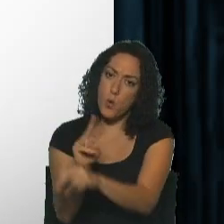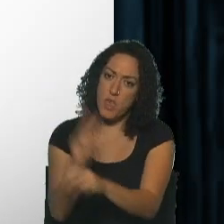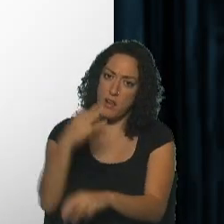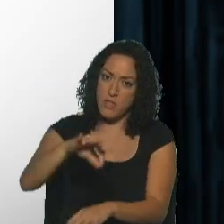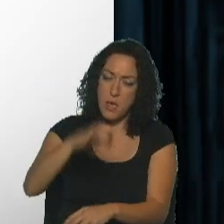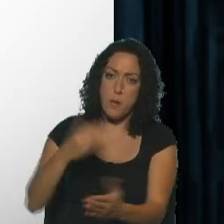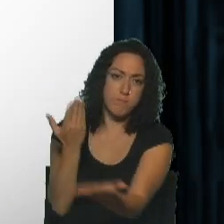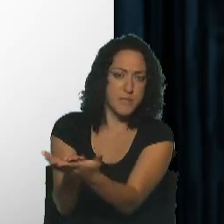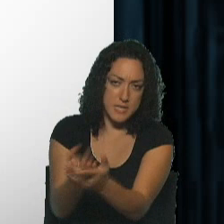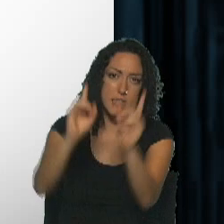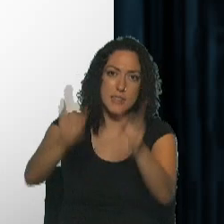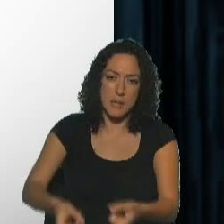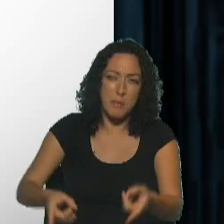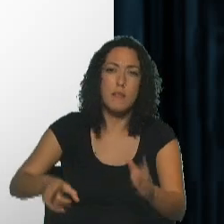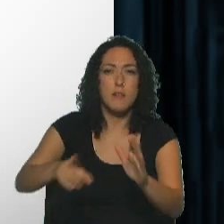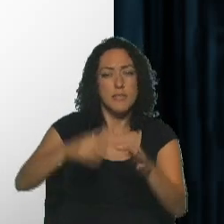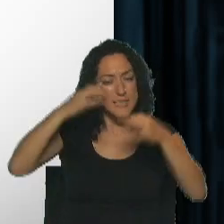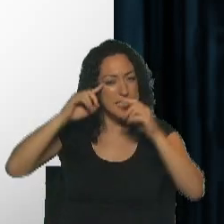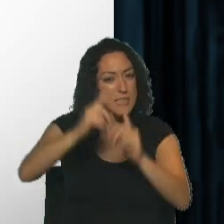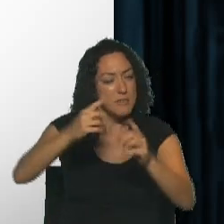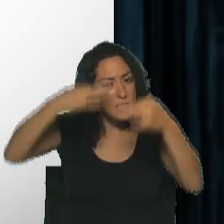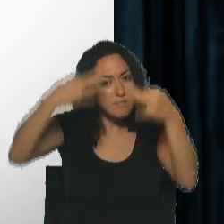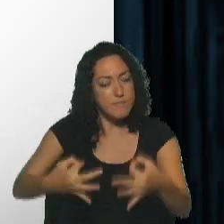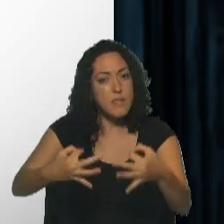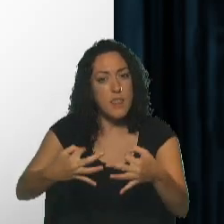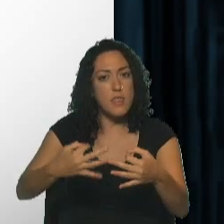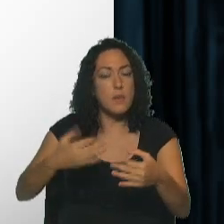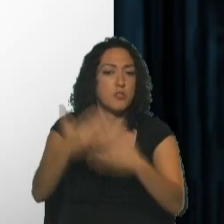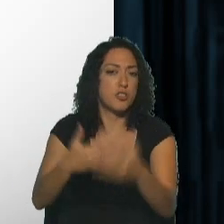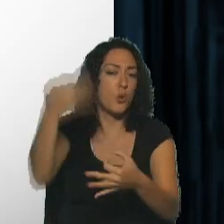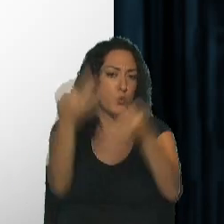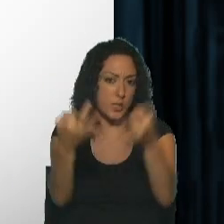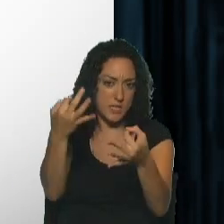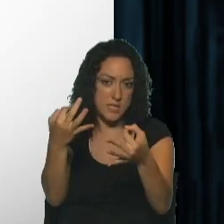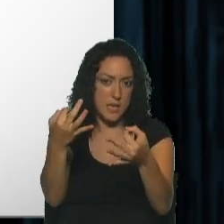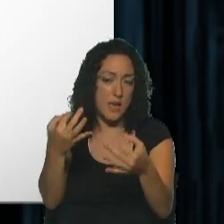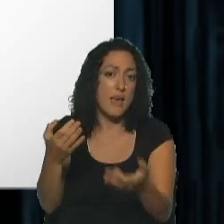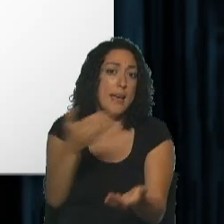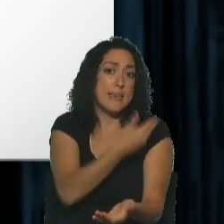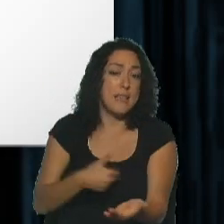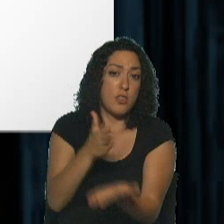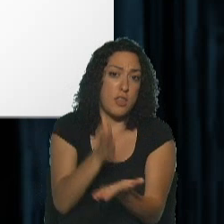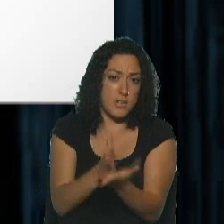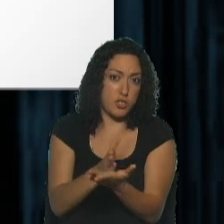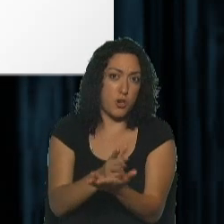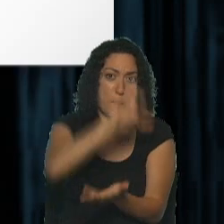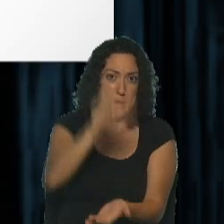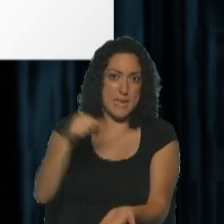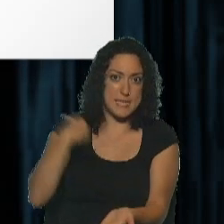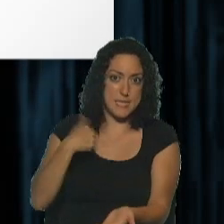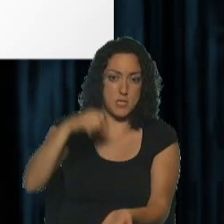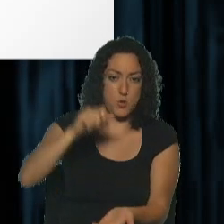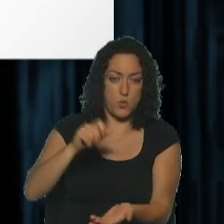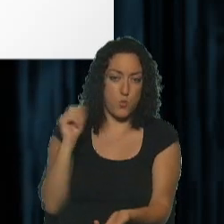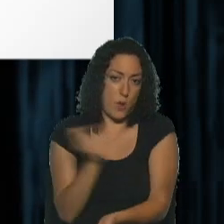la legitimidad del servicio de justicia. Está en juego ni más ni menos que el Estado de Derecho de nuestro país y la amenaza